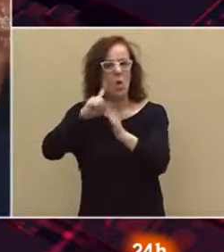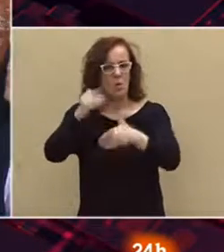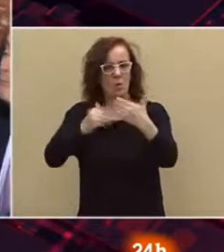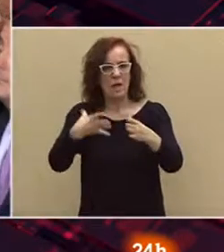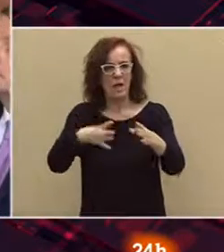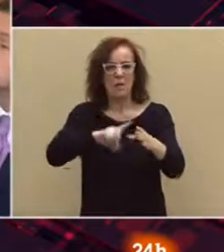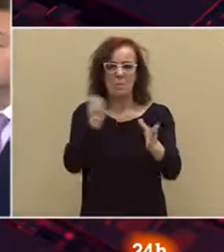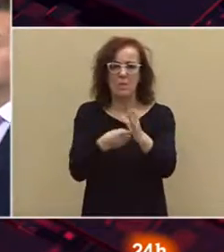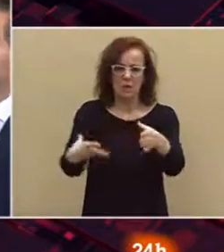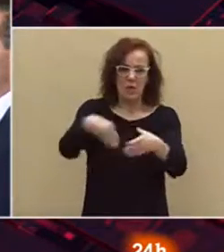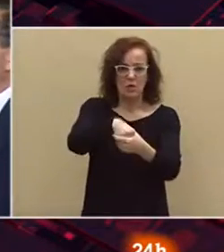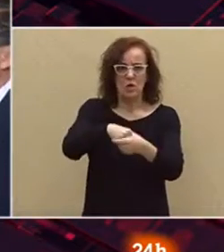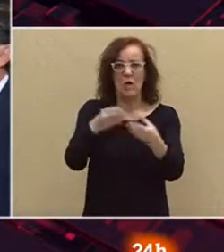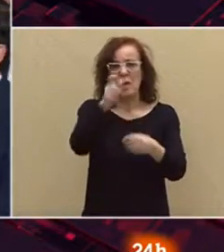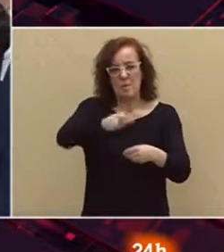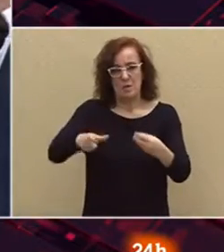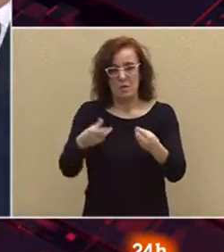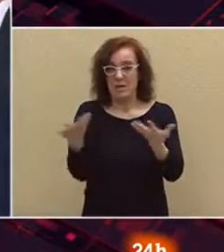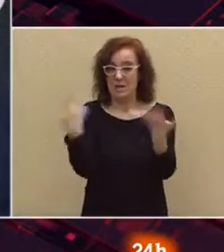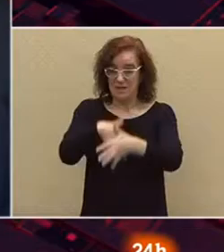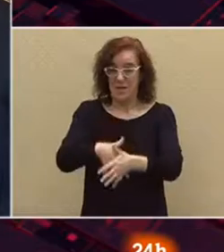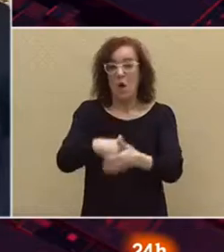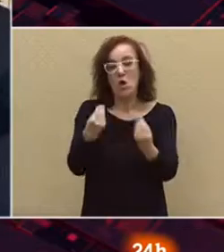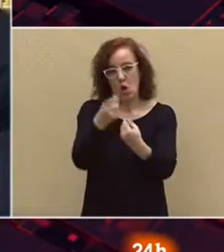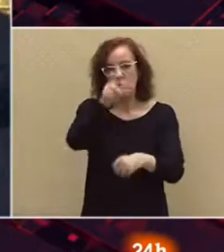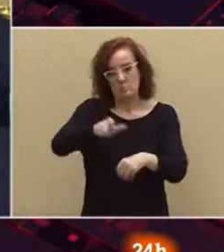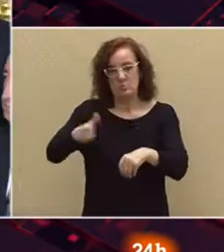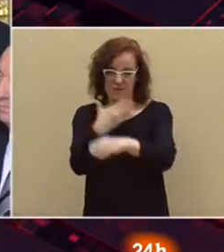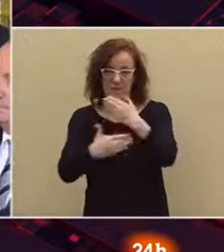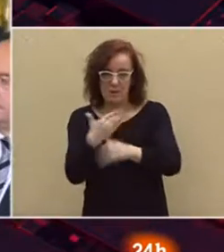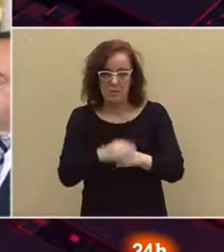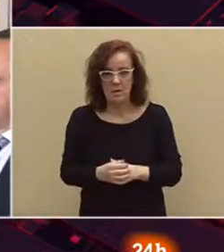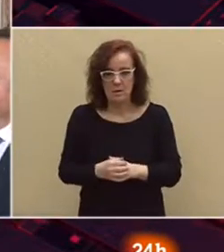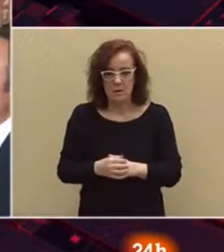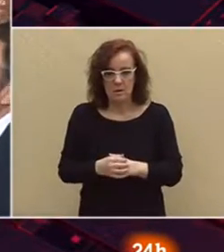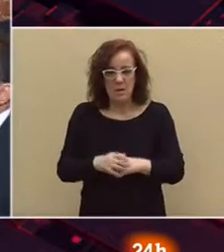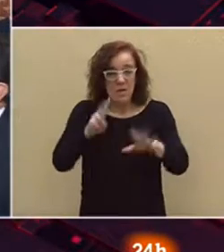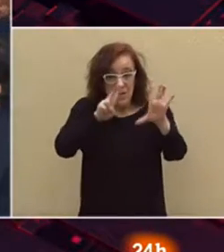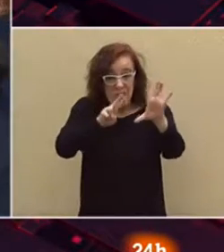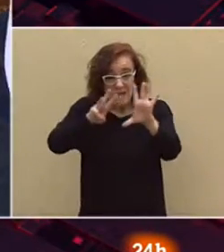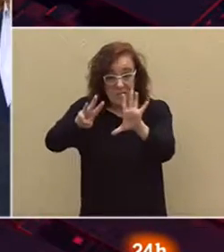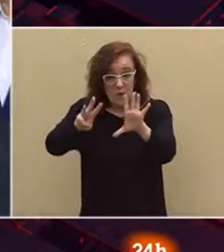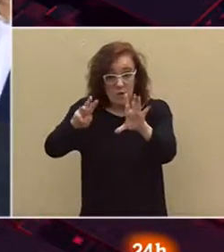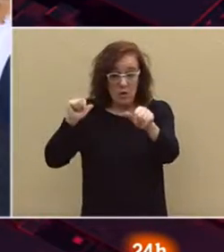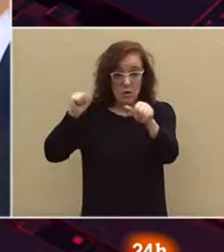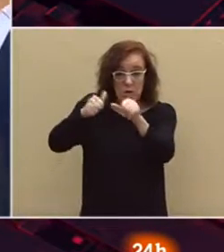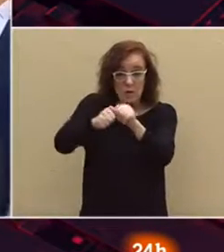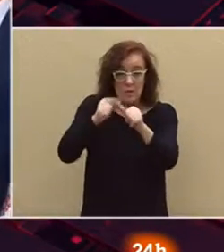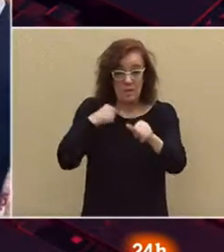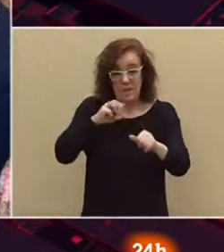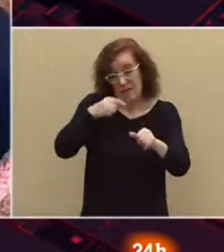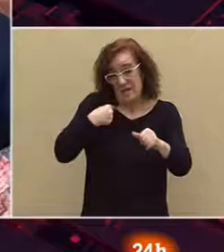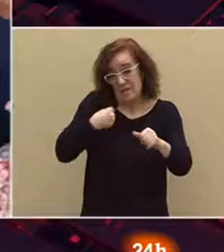las personas e integración de las personas con discapacidad. Desde el 78, la renta per cápita de los españoles